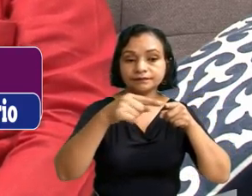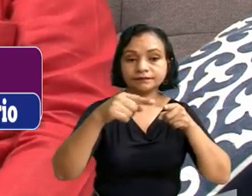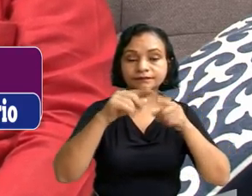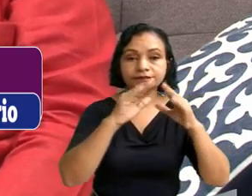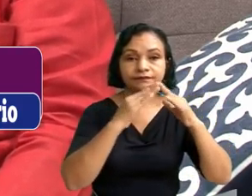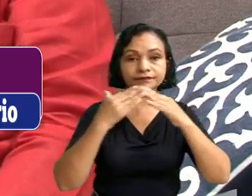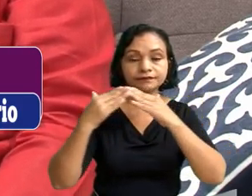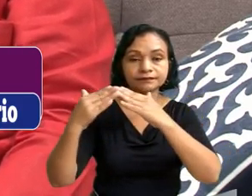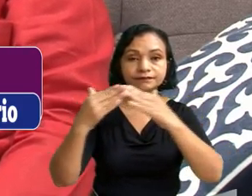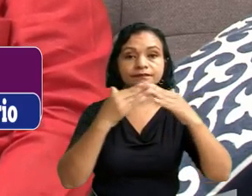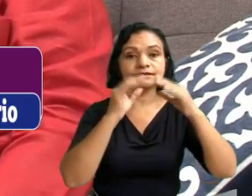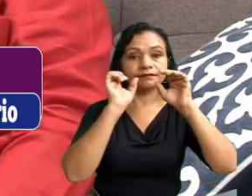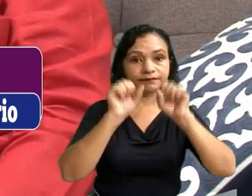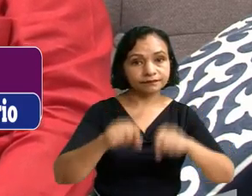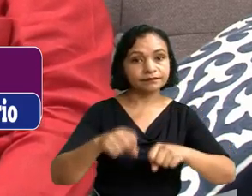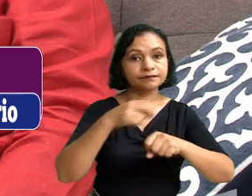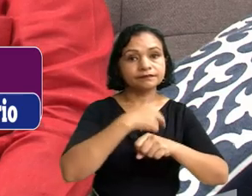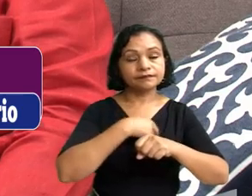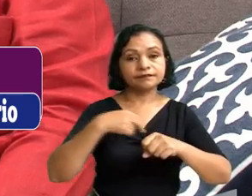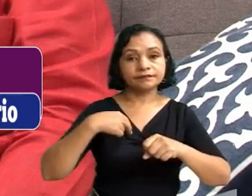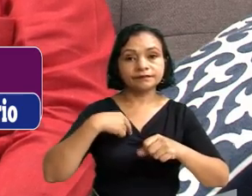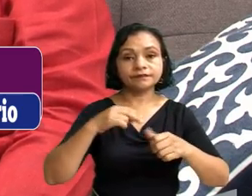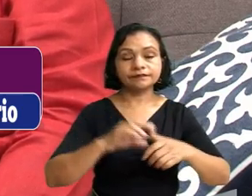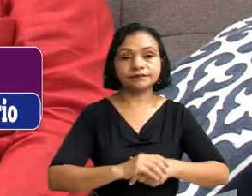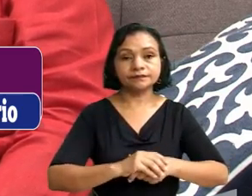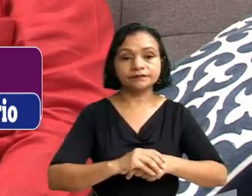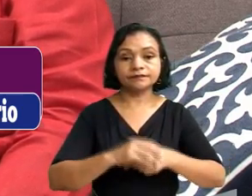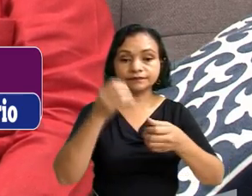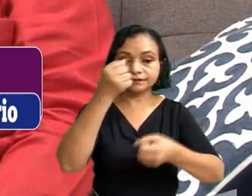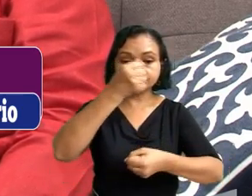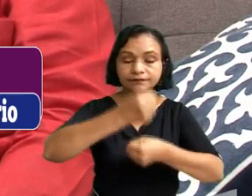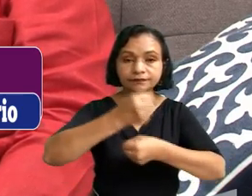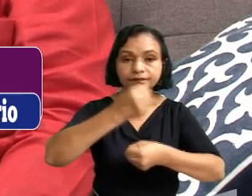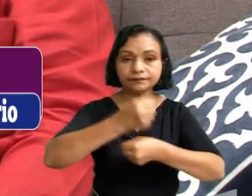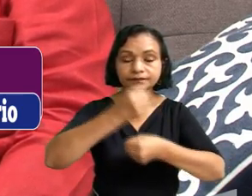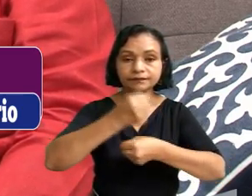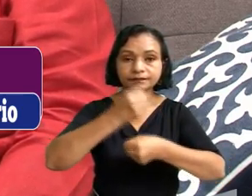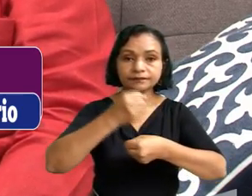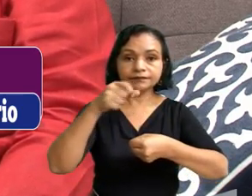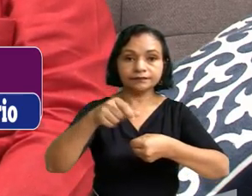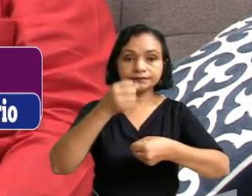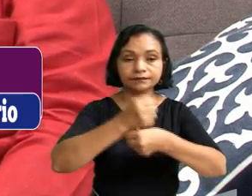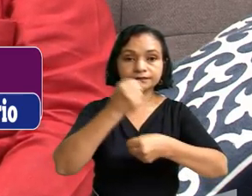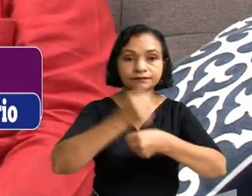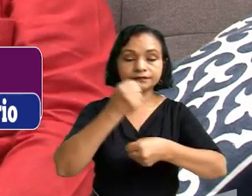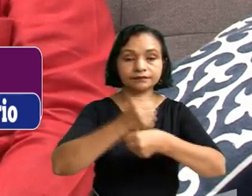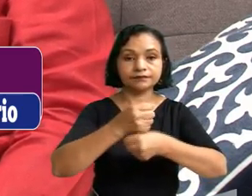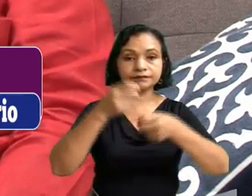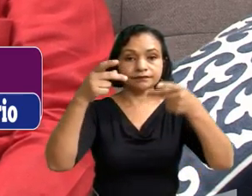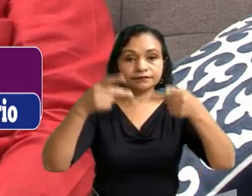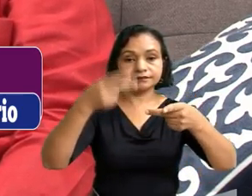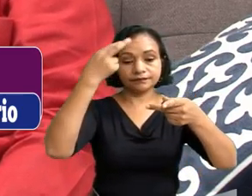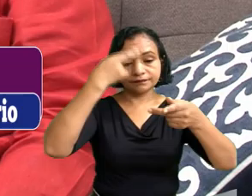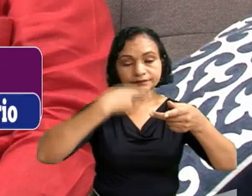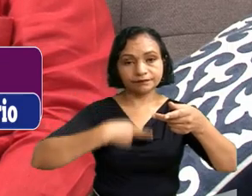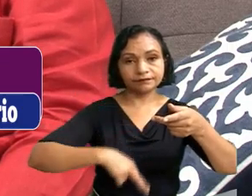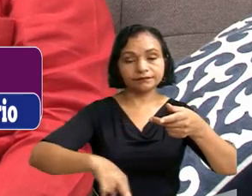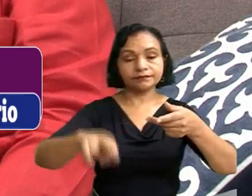municipio y ahí trabajando con líderes religiosos